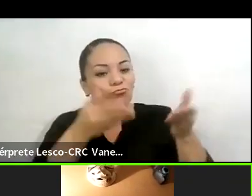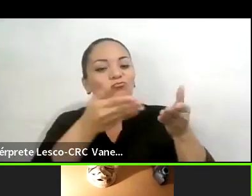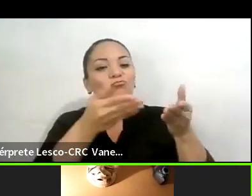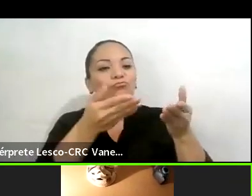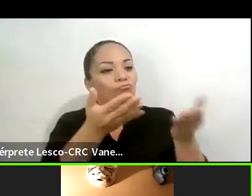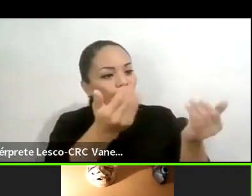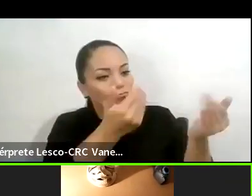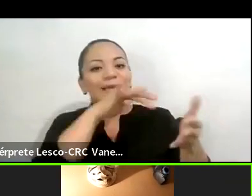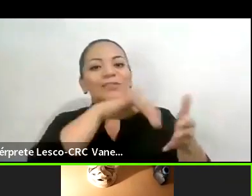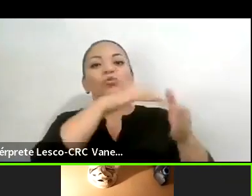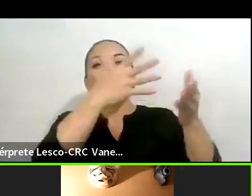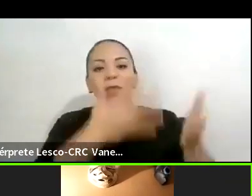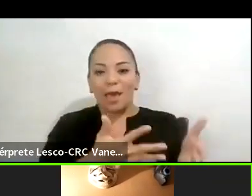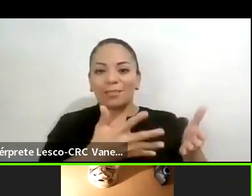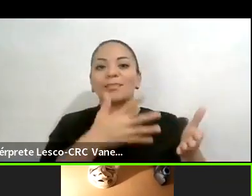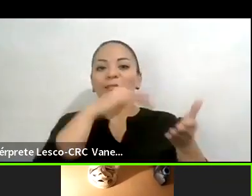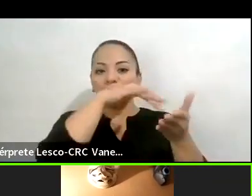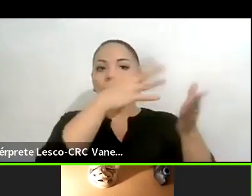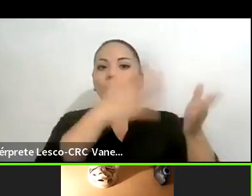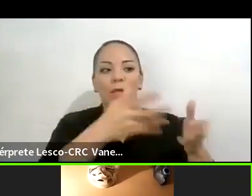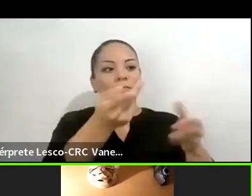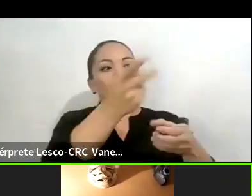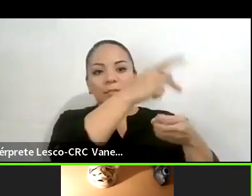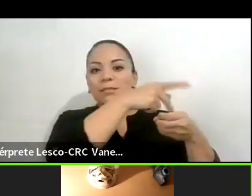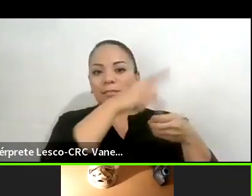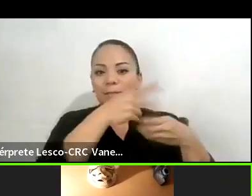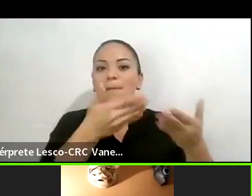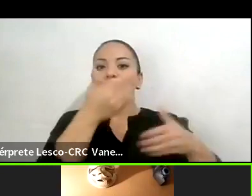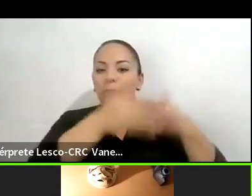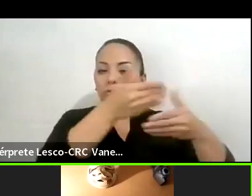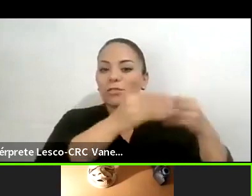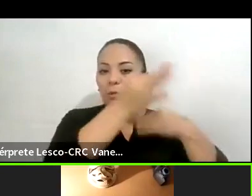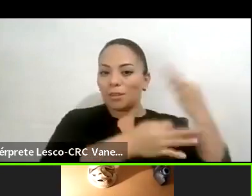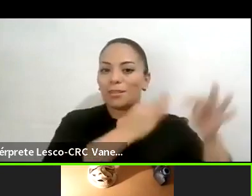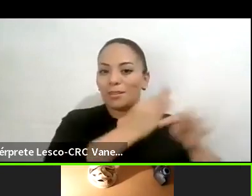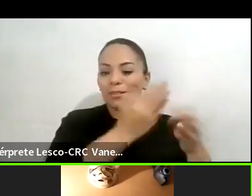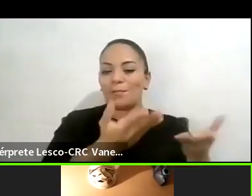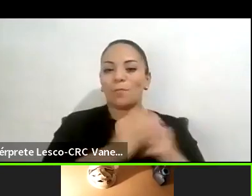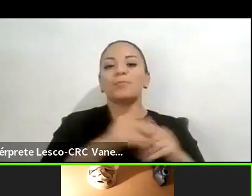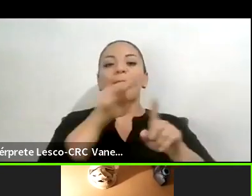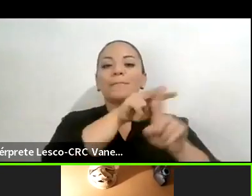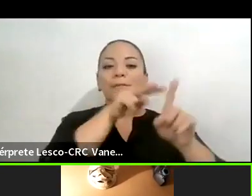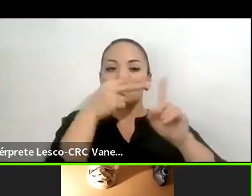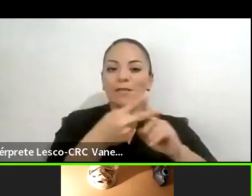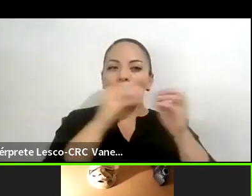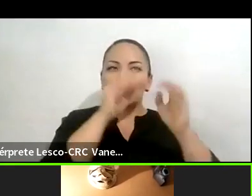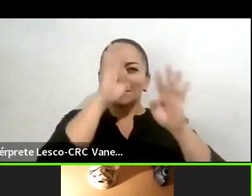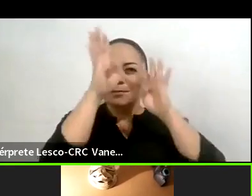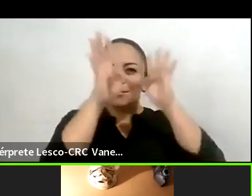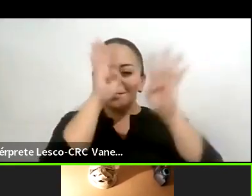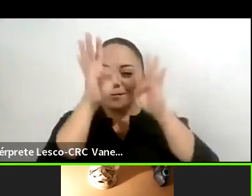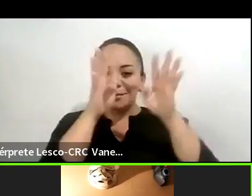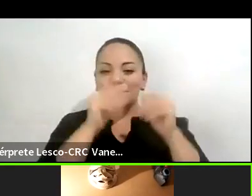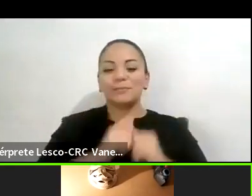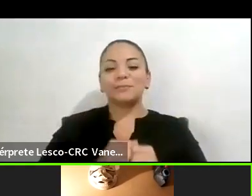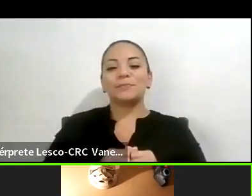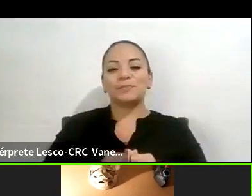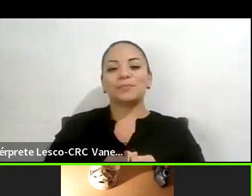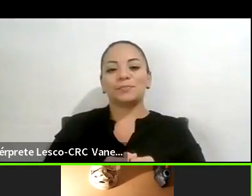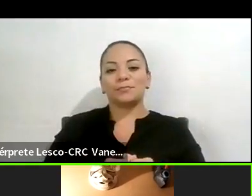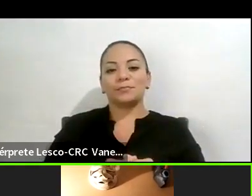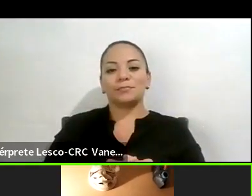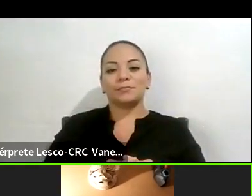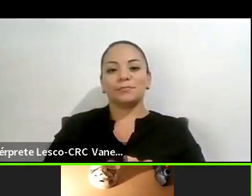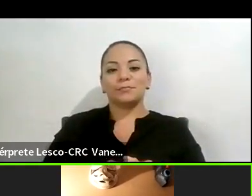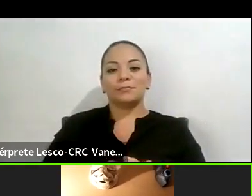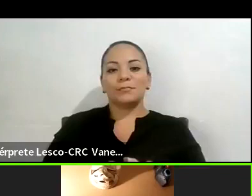de los estudiantes en este tipo de procesos desde una perspectiva creativa, ¿verdad? Entonces los intérpretes